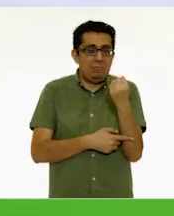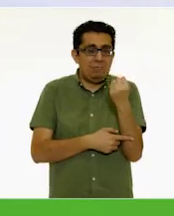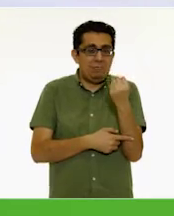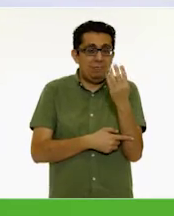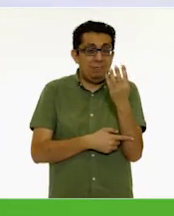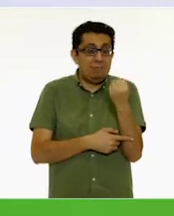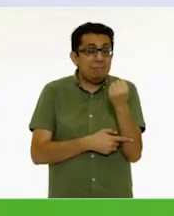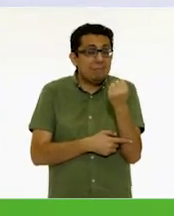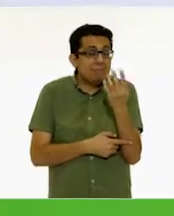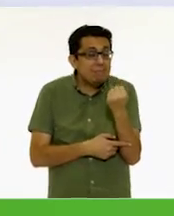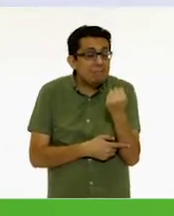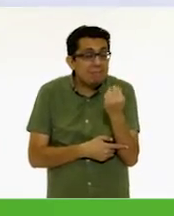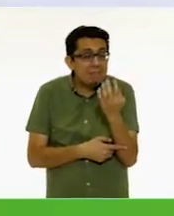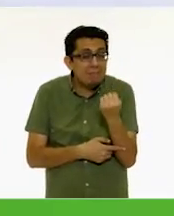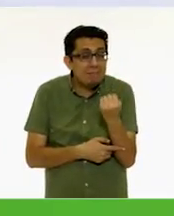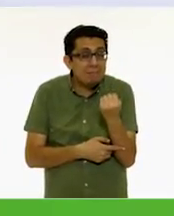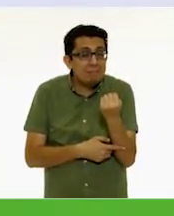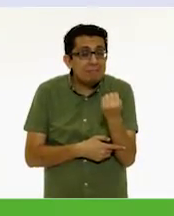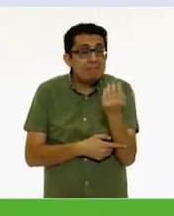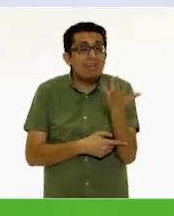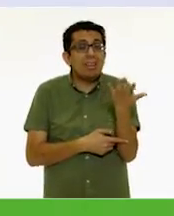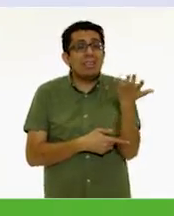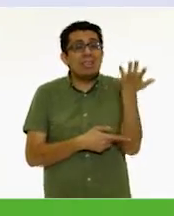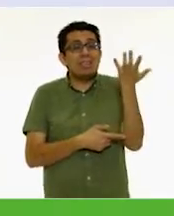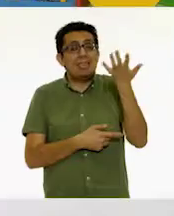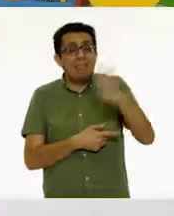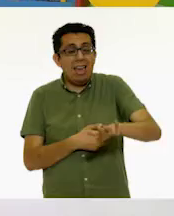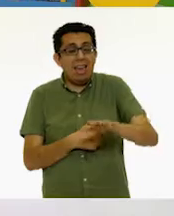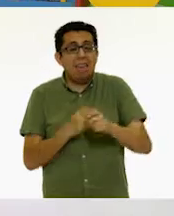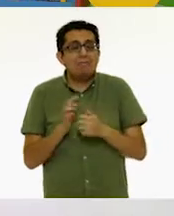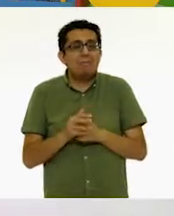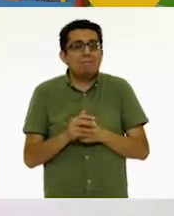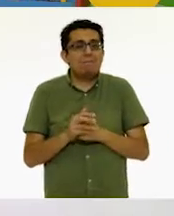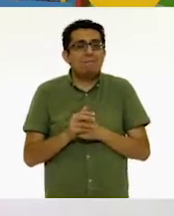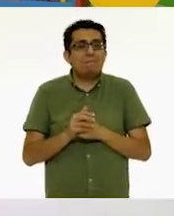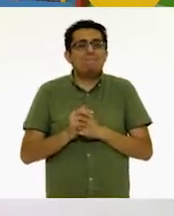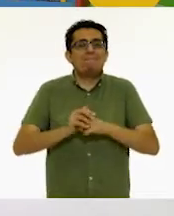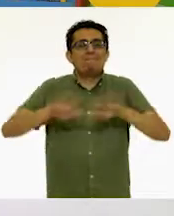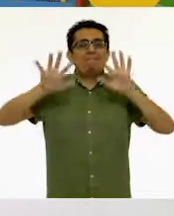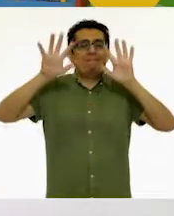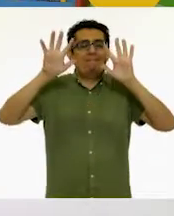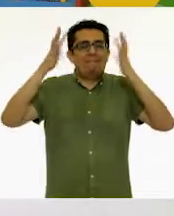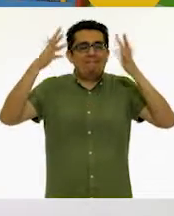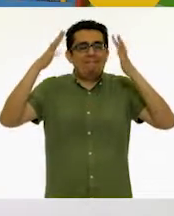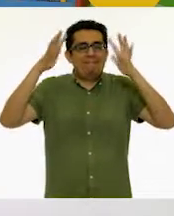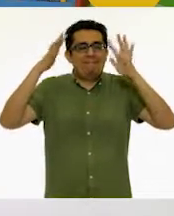nueve y diez.